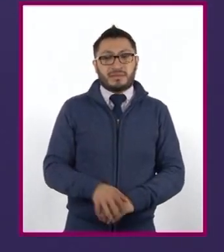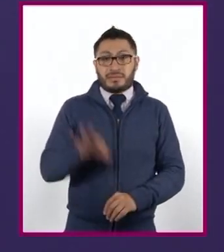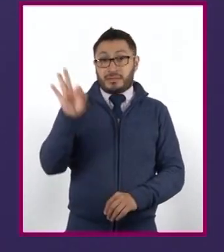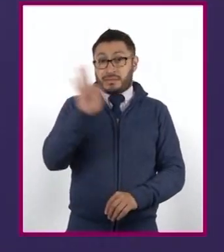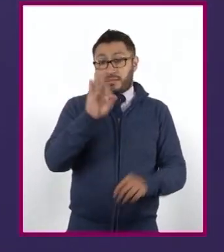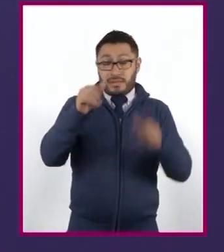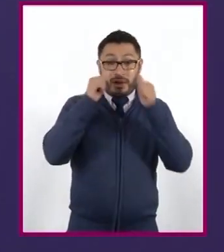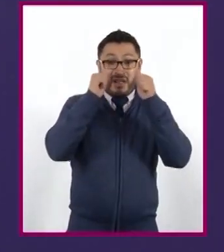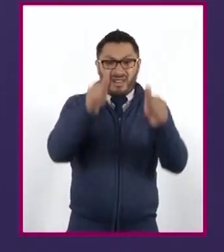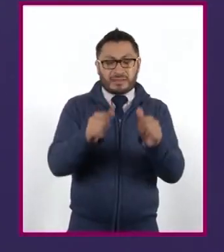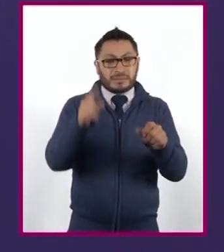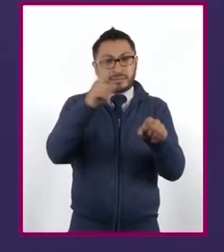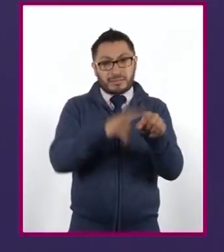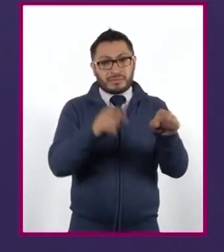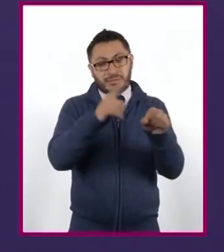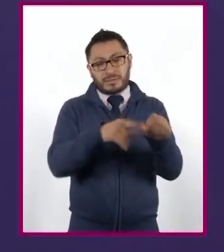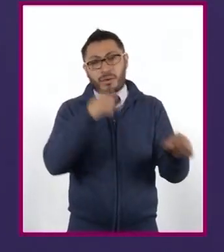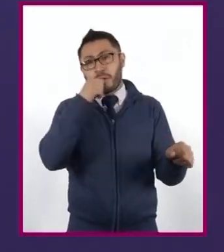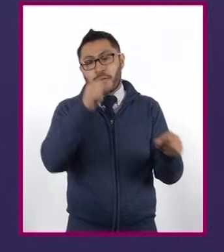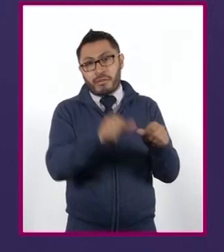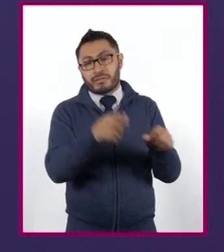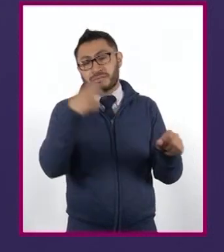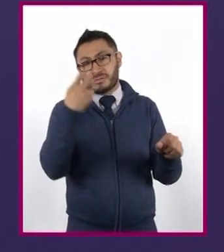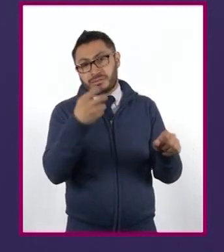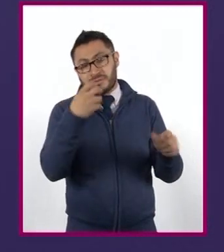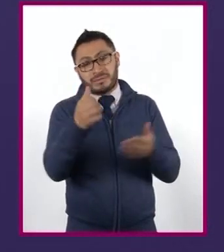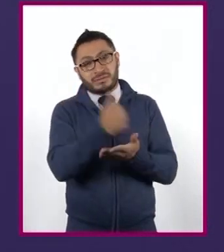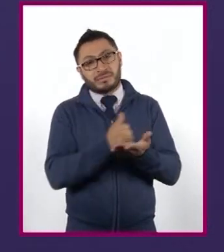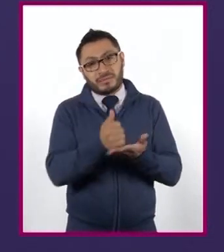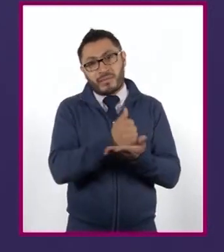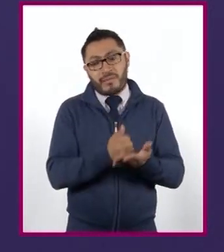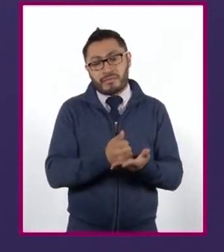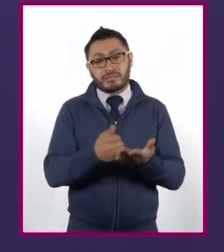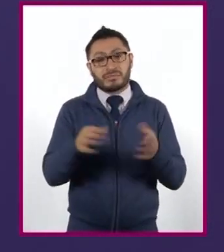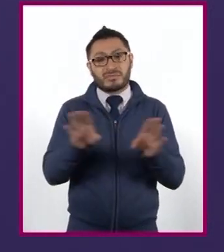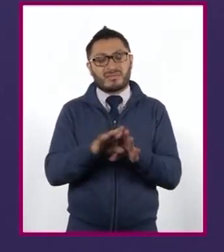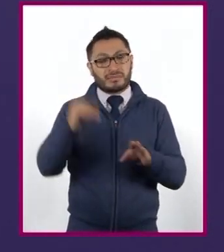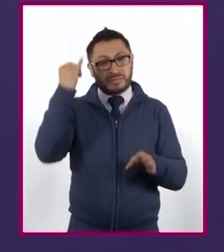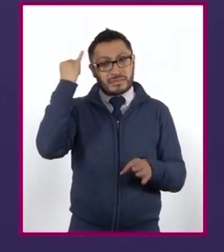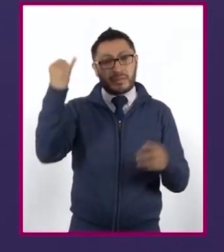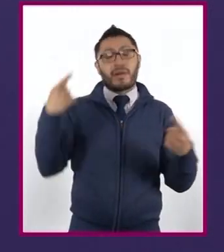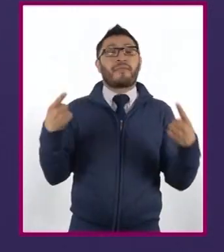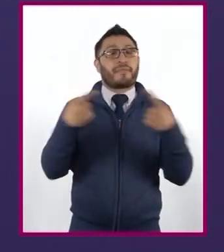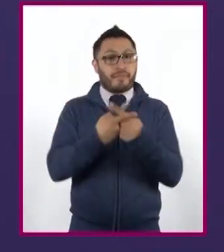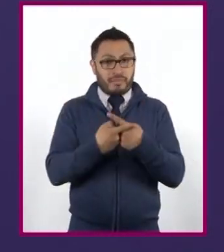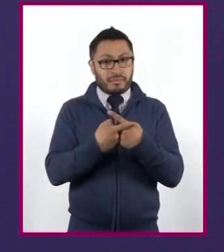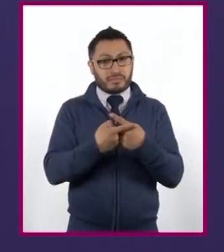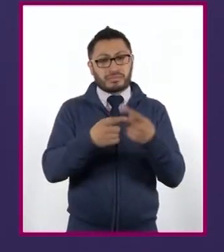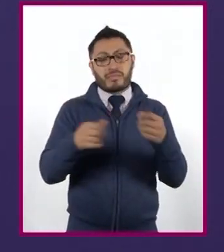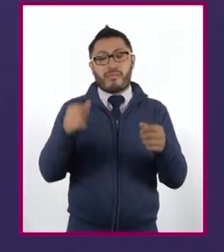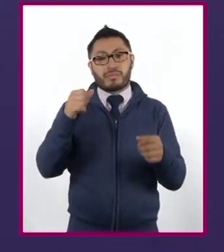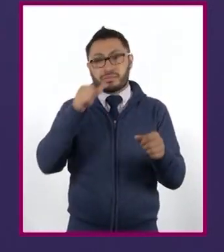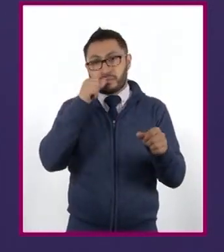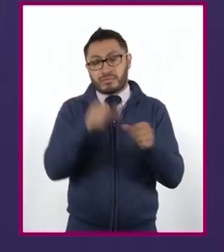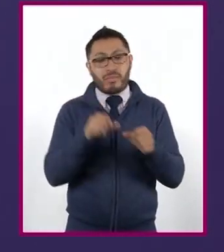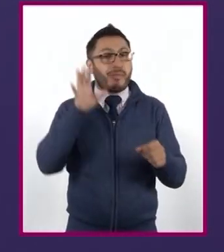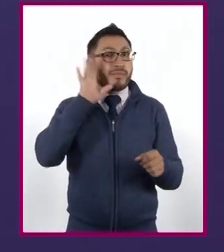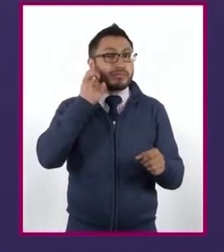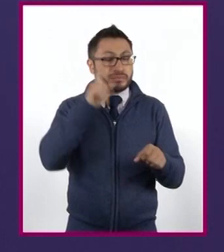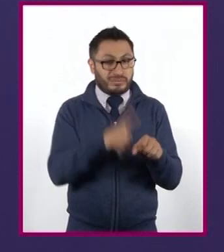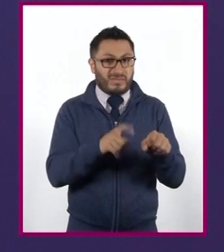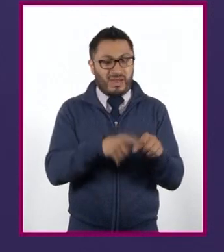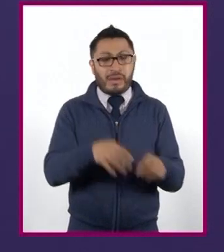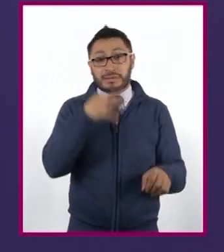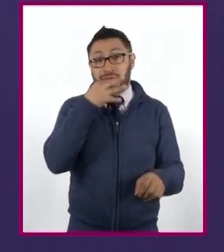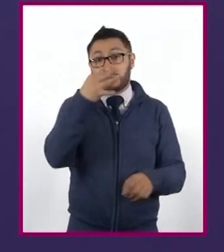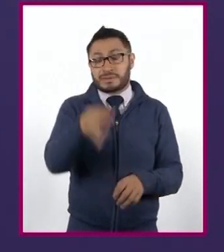atención a los colores de las letras, las azules marcan la ironía, las de color naranja la